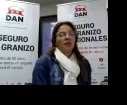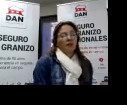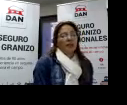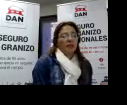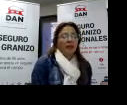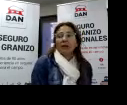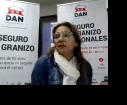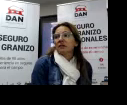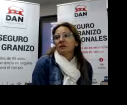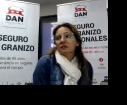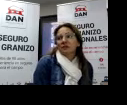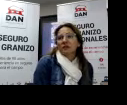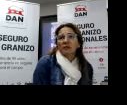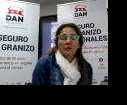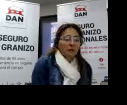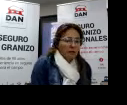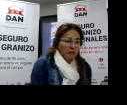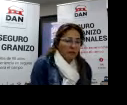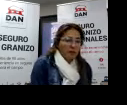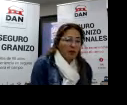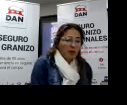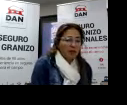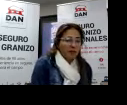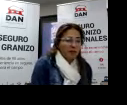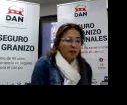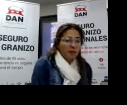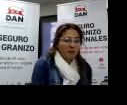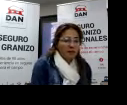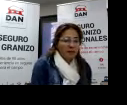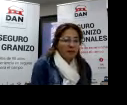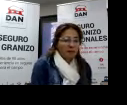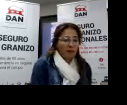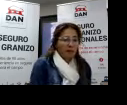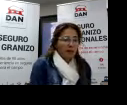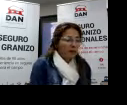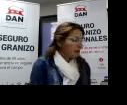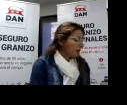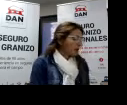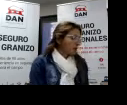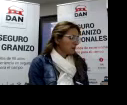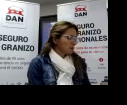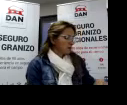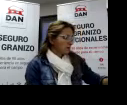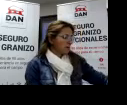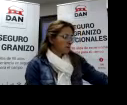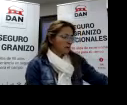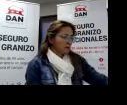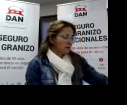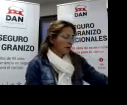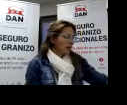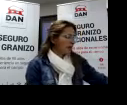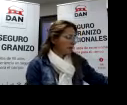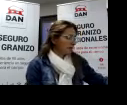invierno. Esto es a veces variable. ¿Por qué? Porque en realidad esa amplitud térmica se da más en un ambiente